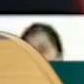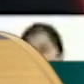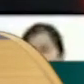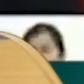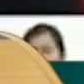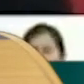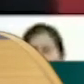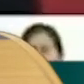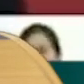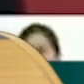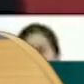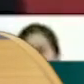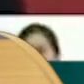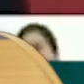otros